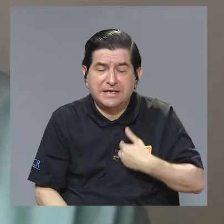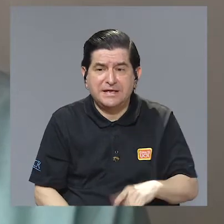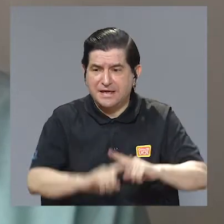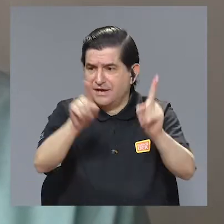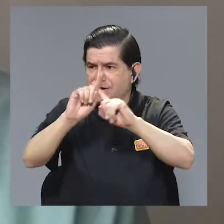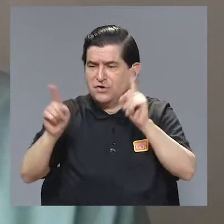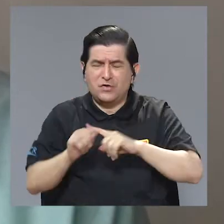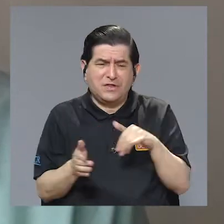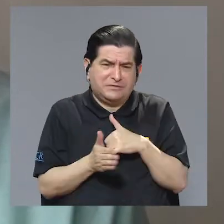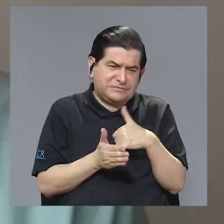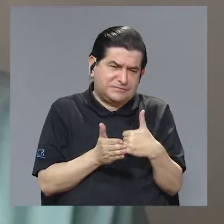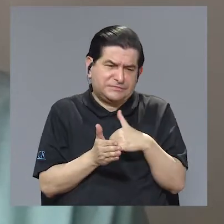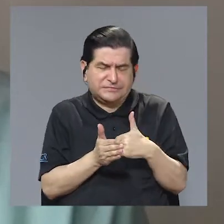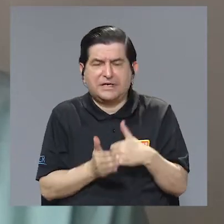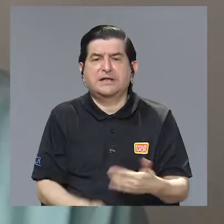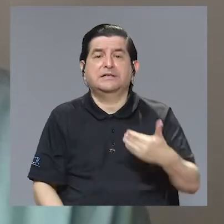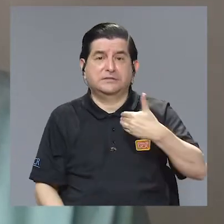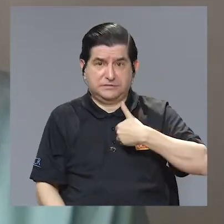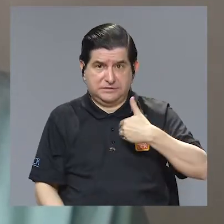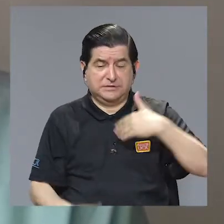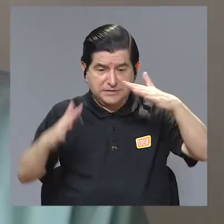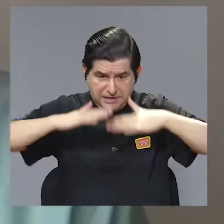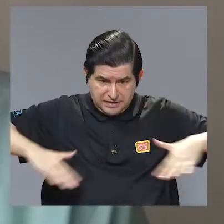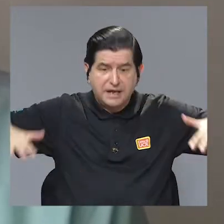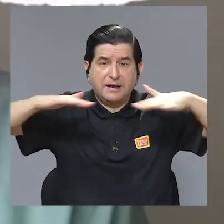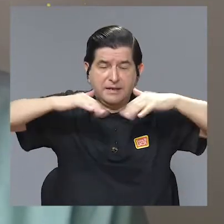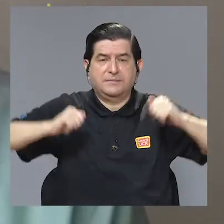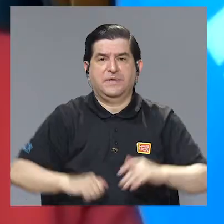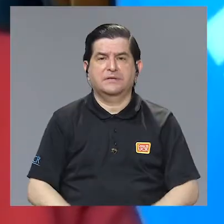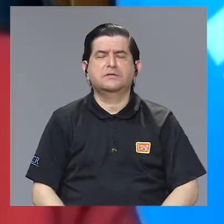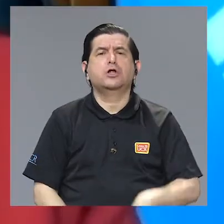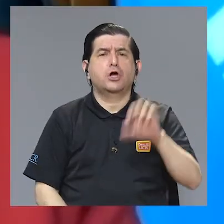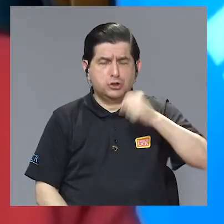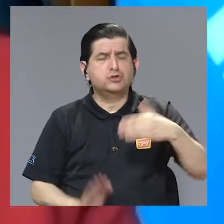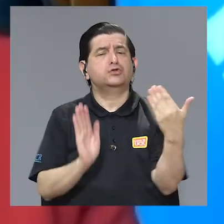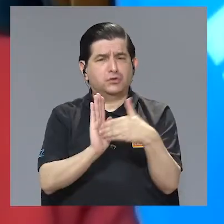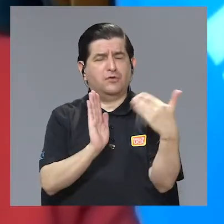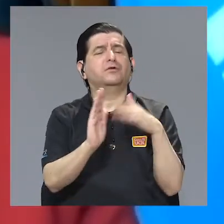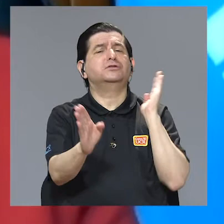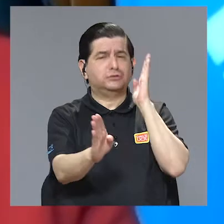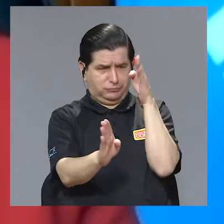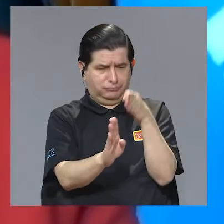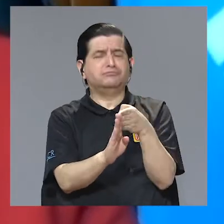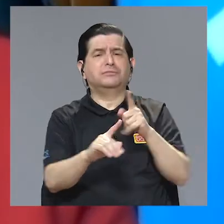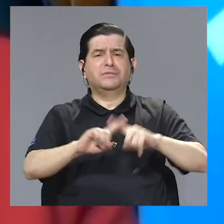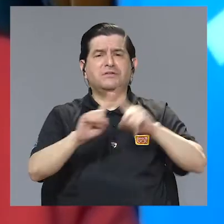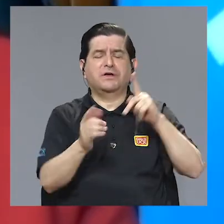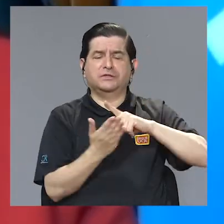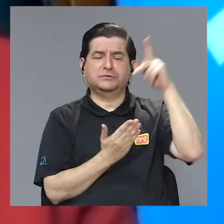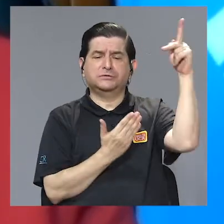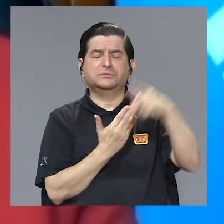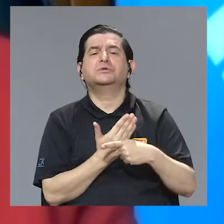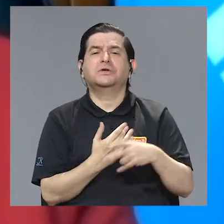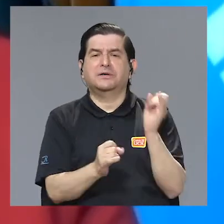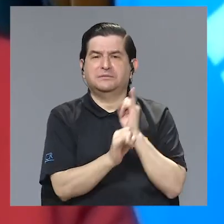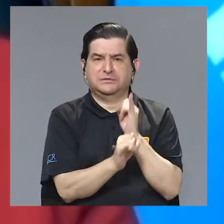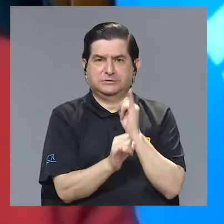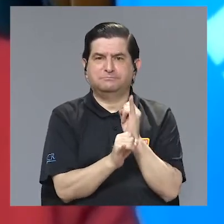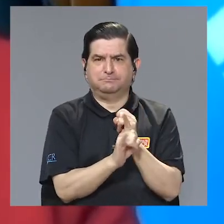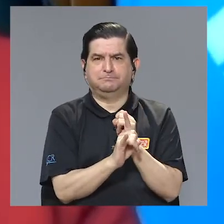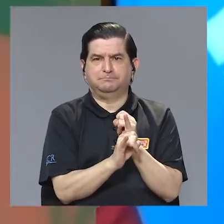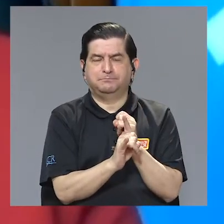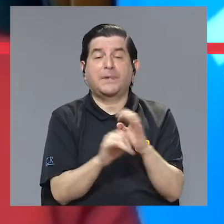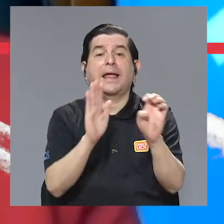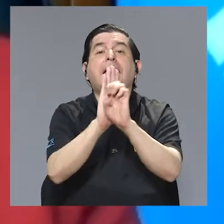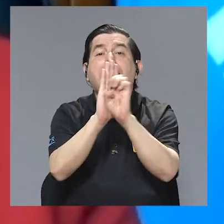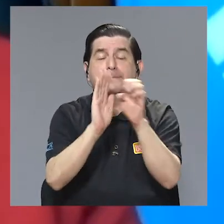ver a una serie de vulnerabilidades que están presentes en el ambiente, ¿verdad? Sí, hubo afectación directa a varios programas de las